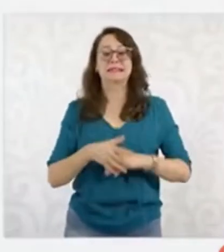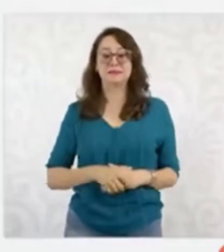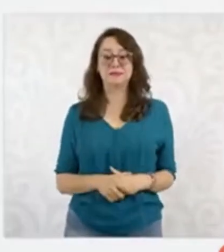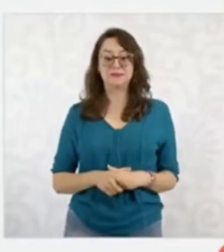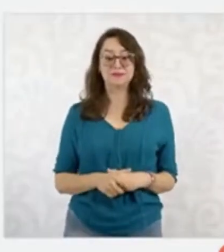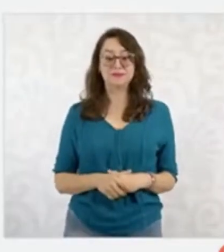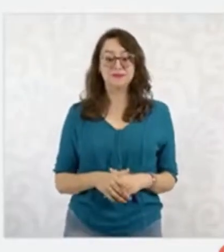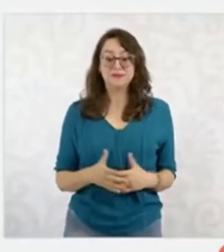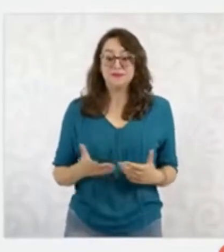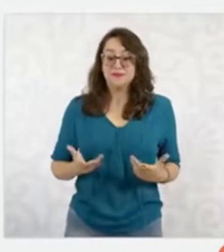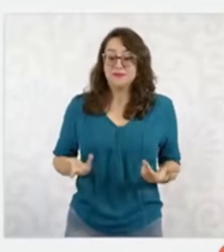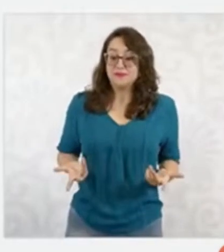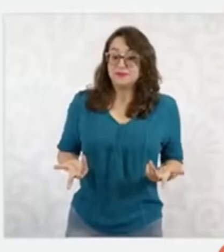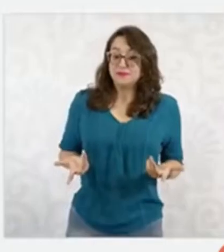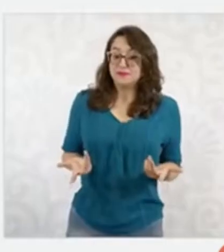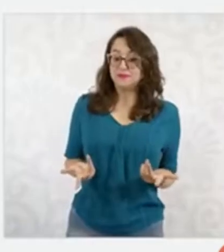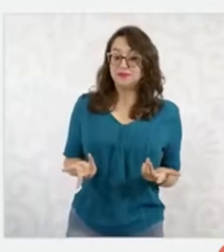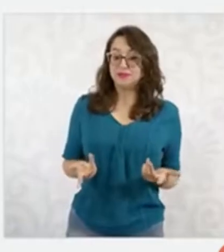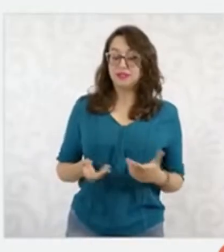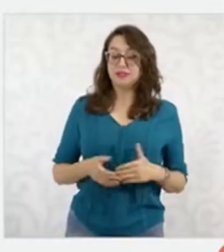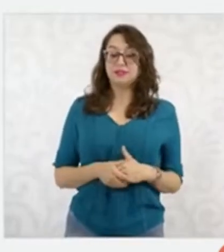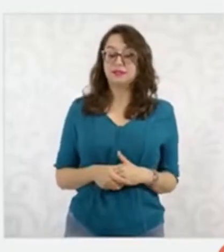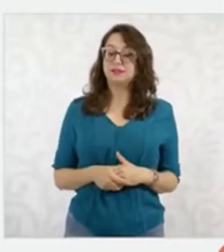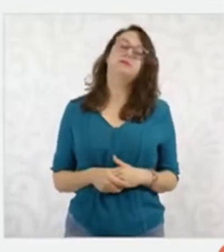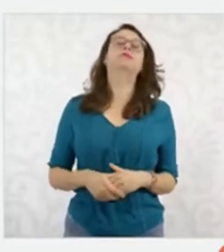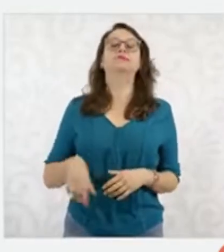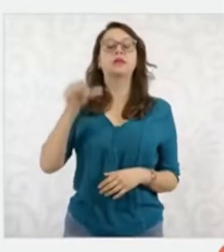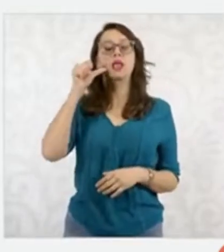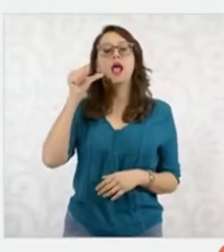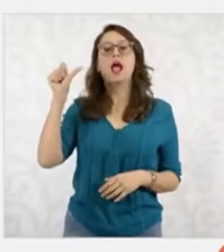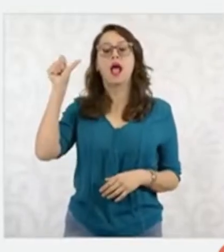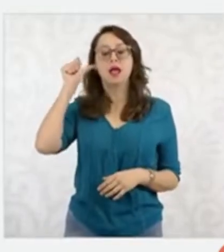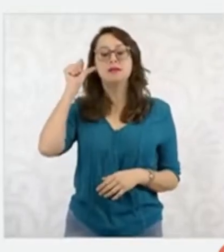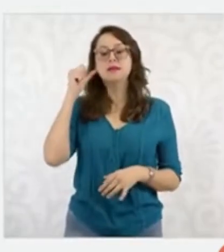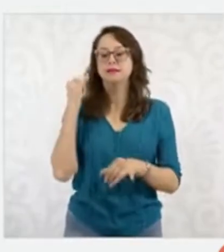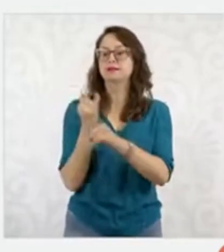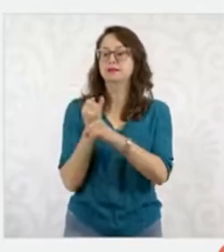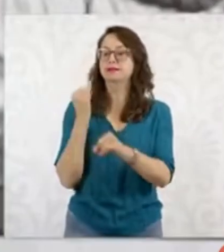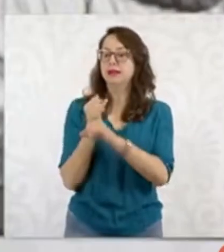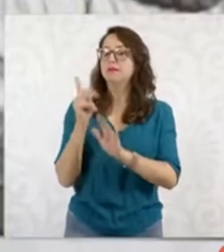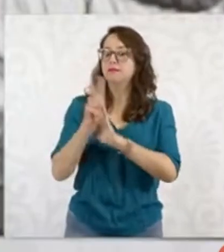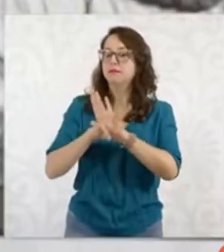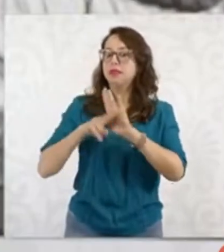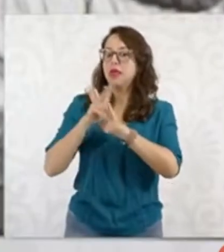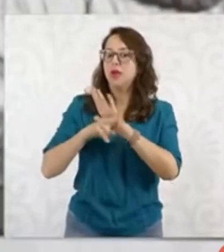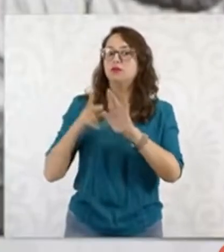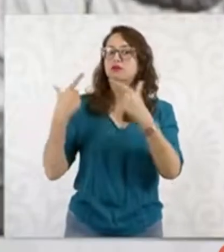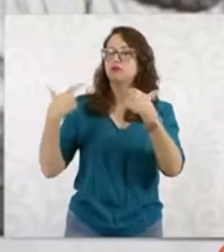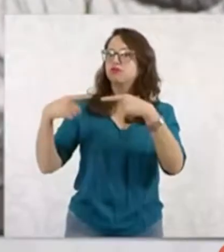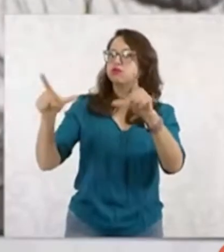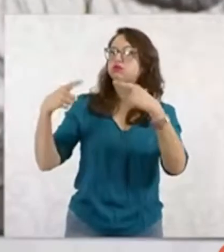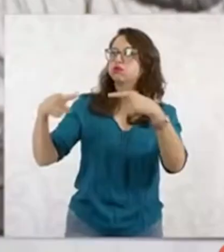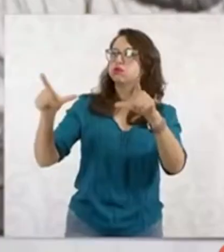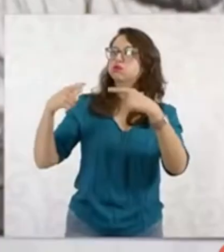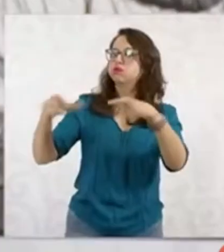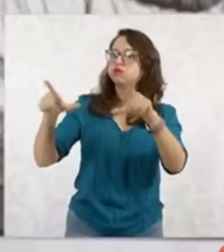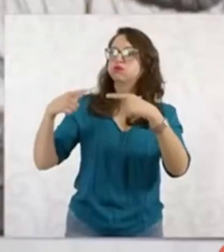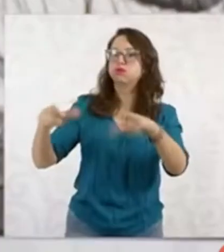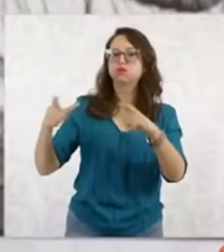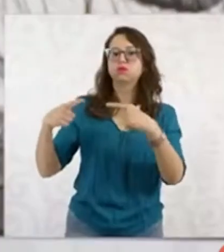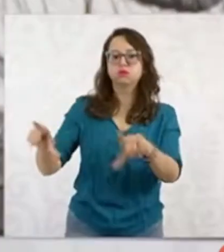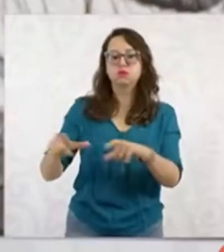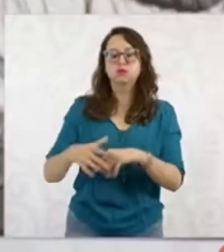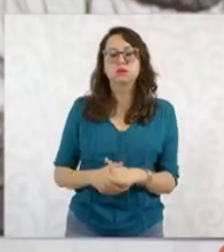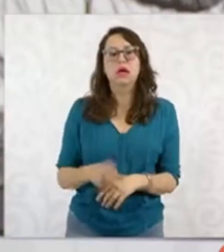Entonces, ayer hubo varios videos en las redes sociales, ¿sí? Y es importante